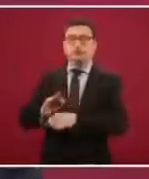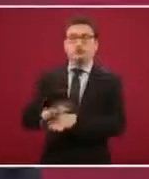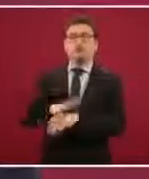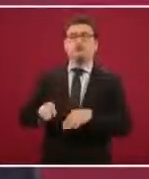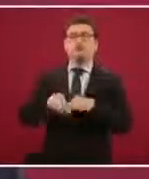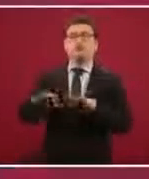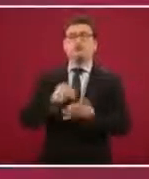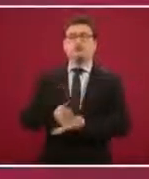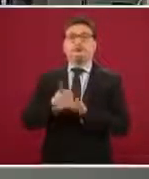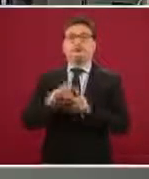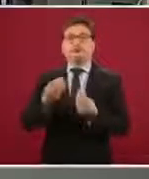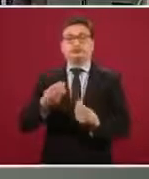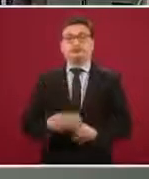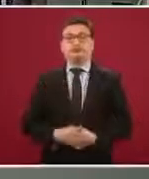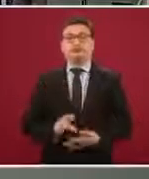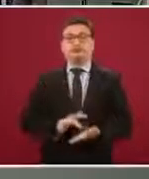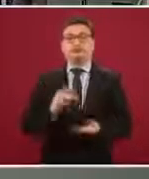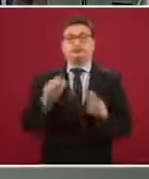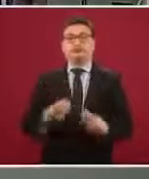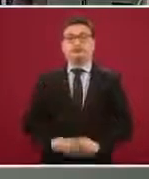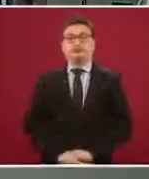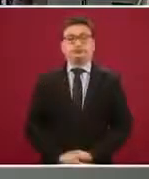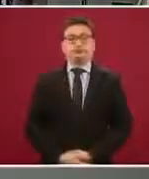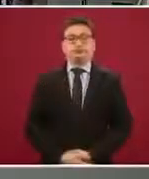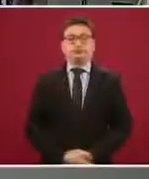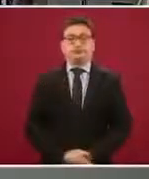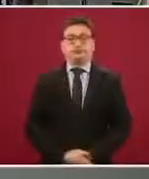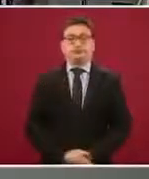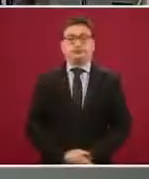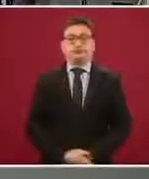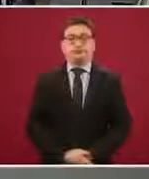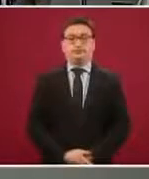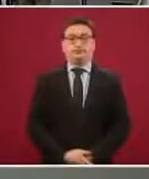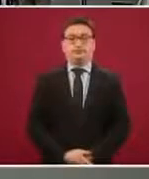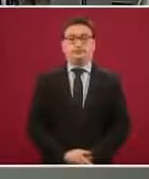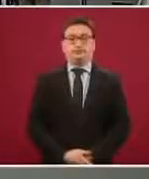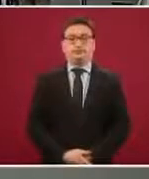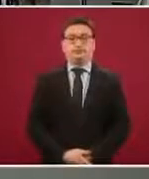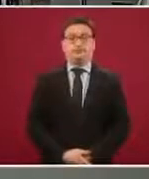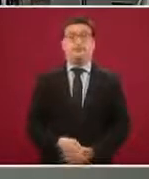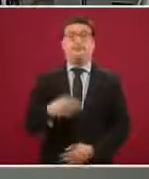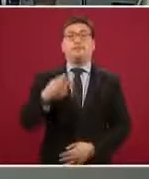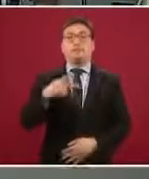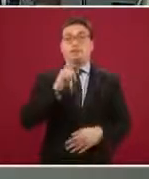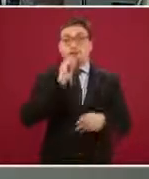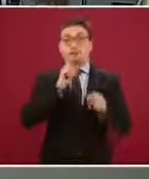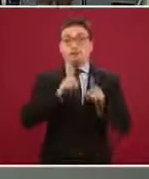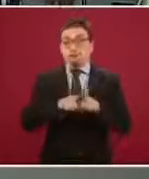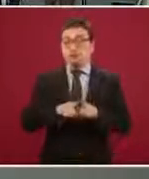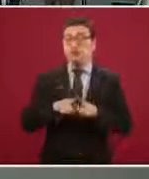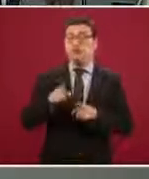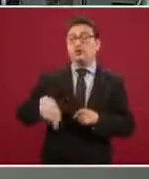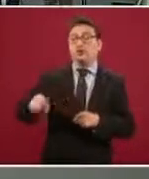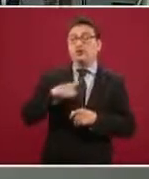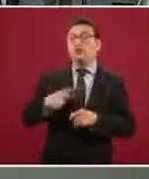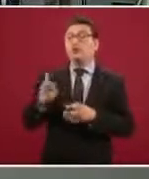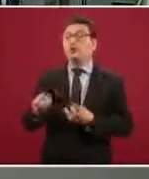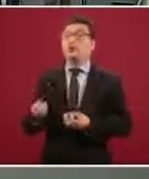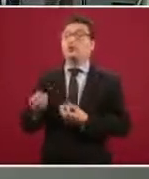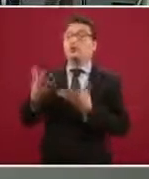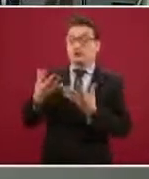muchas gracias pero también además de lo cualitativo lo cuantitativo